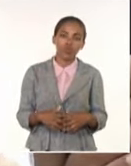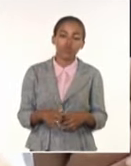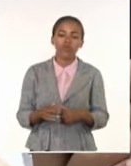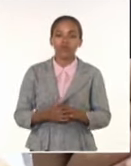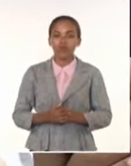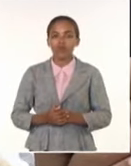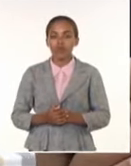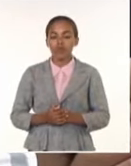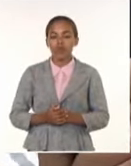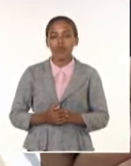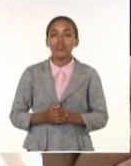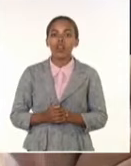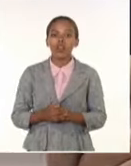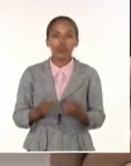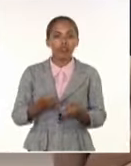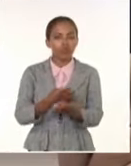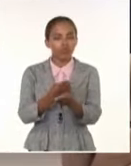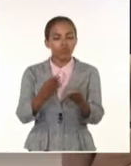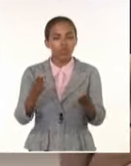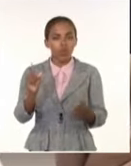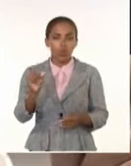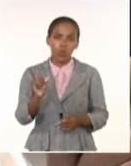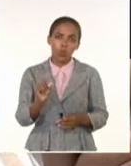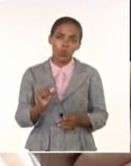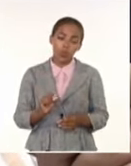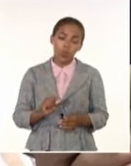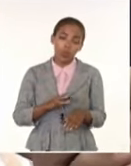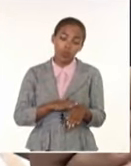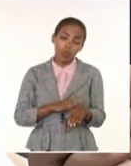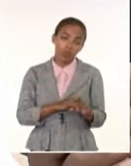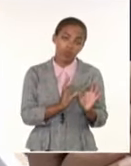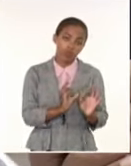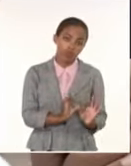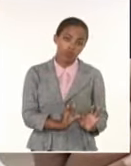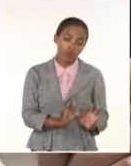indisponibilidad menor por esta causa que la que tenemos ahora por la mañana. Esa es la